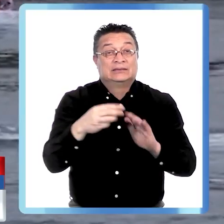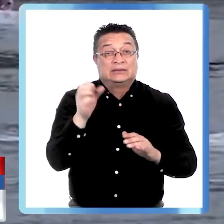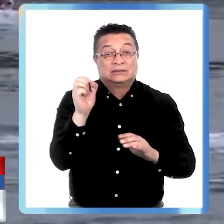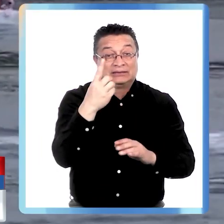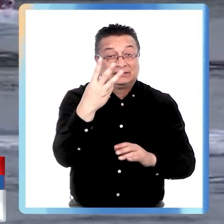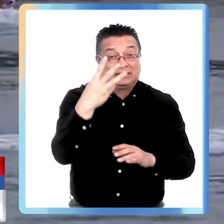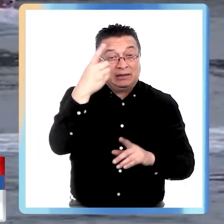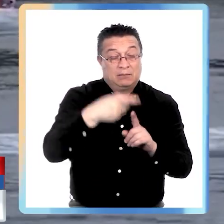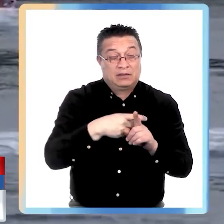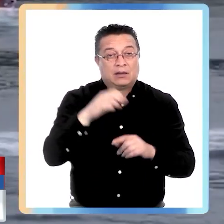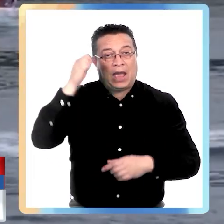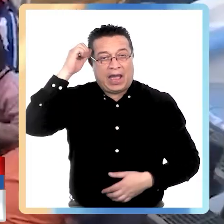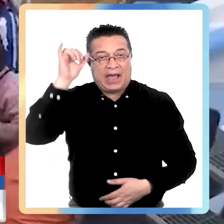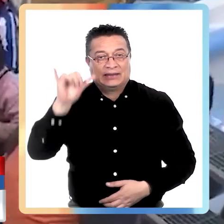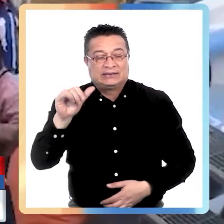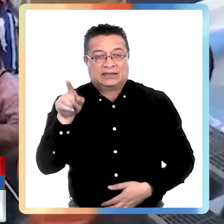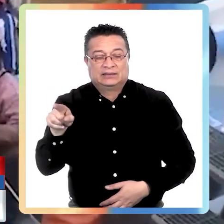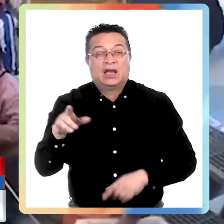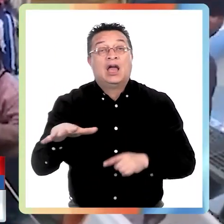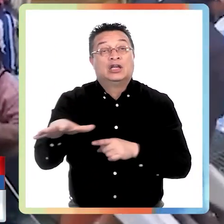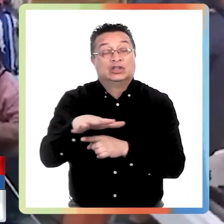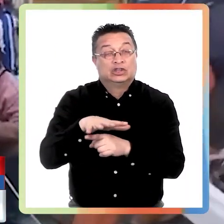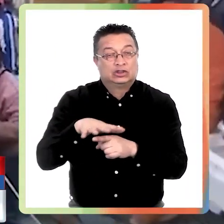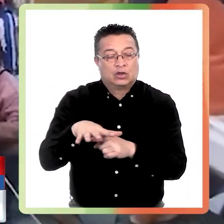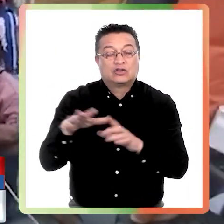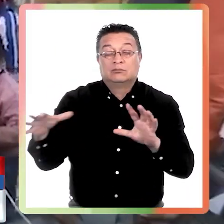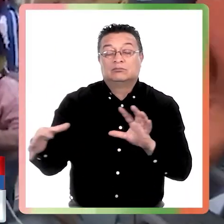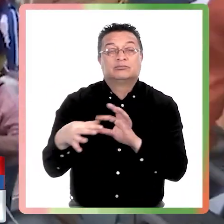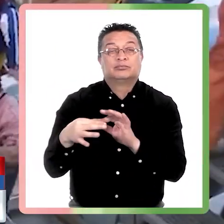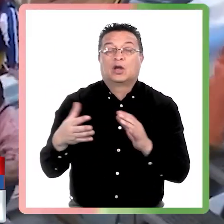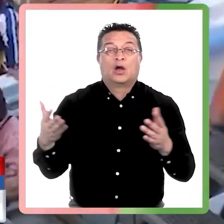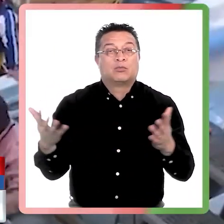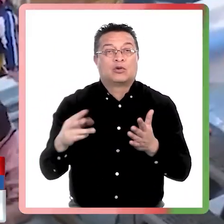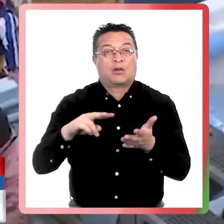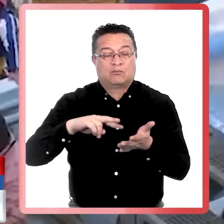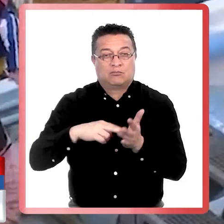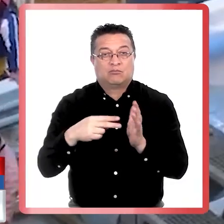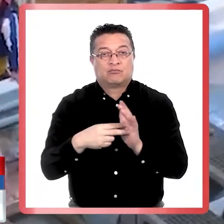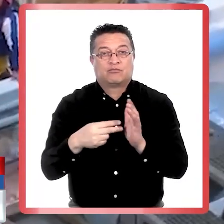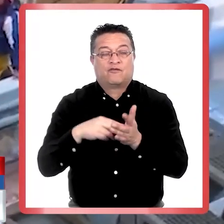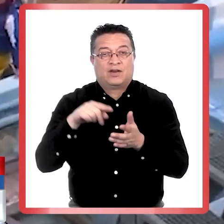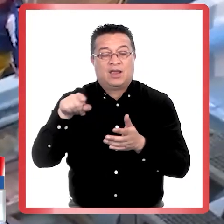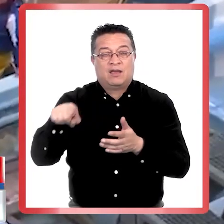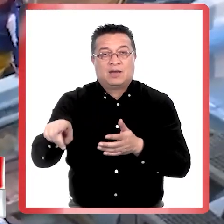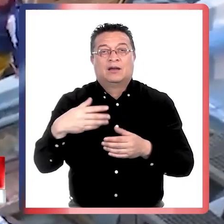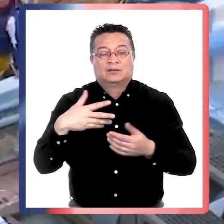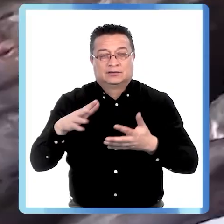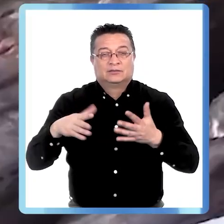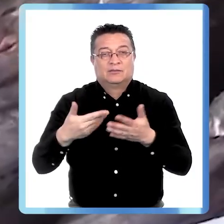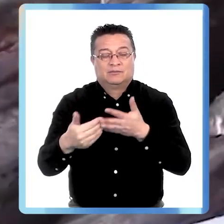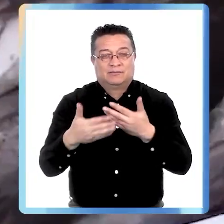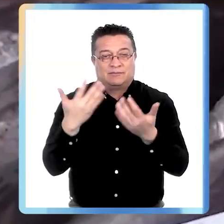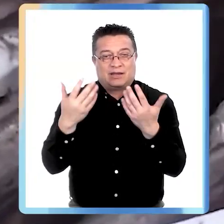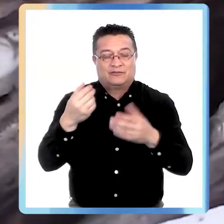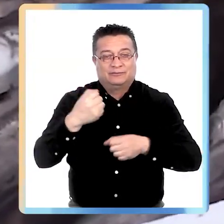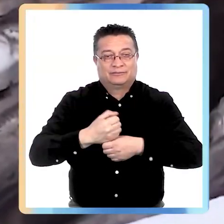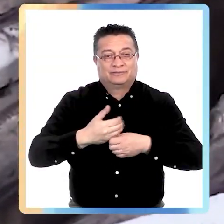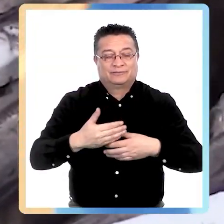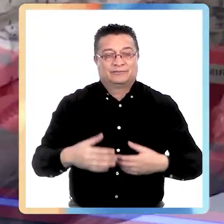en el primer trimestre es Aysén, situación que está directamente relacionada con el problema de los pescadores